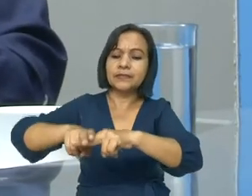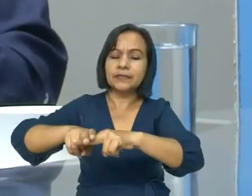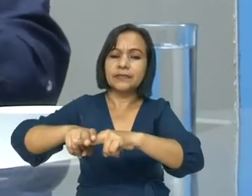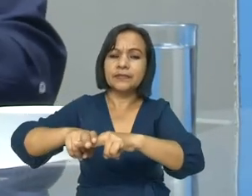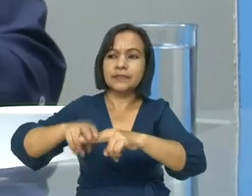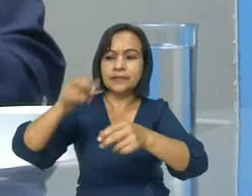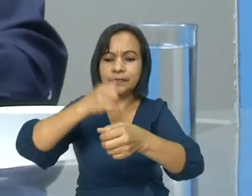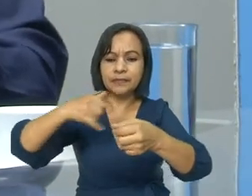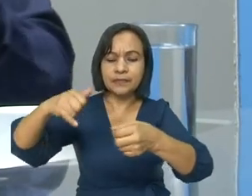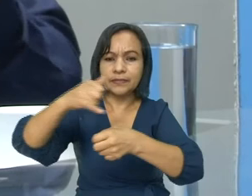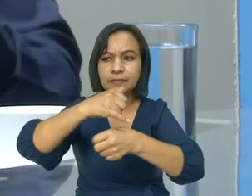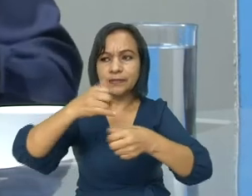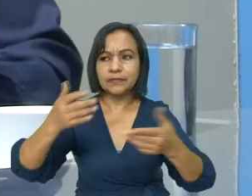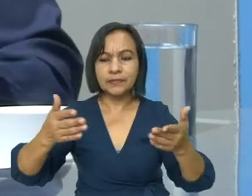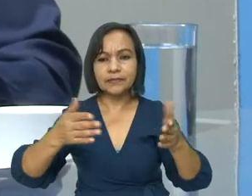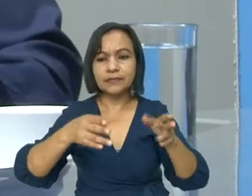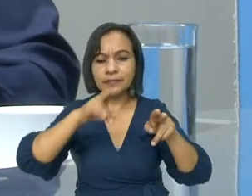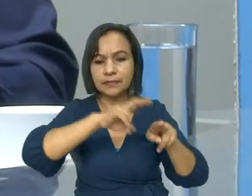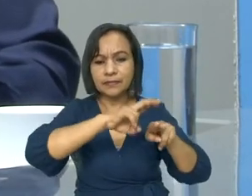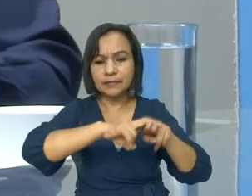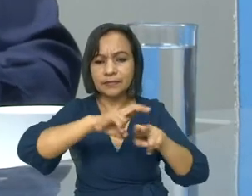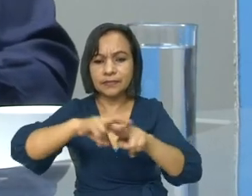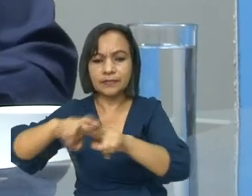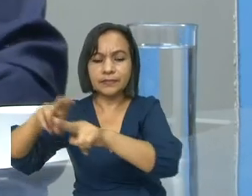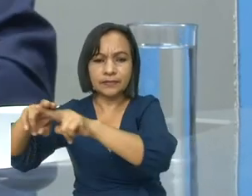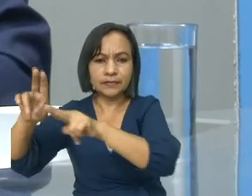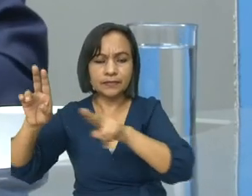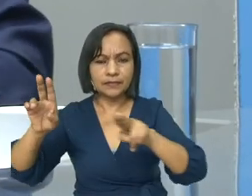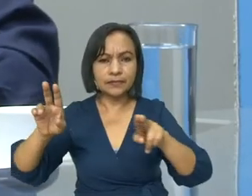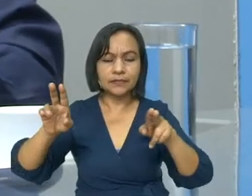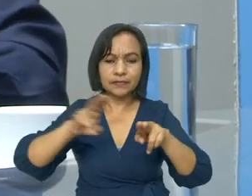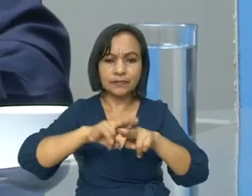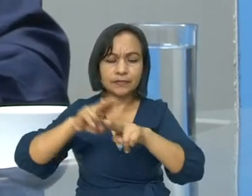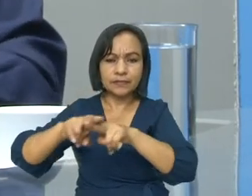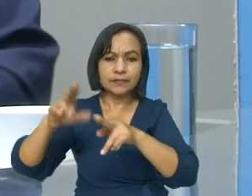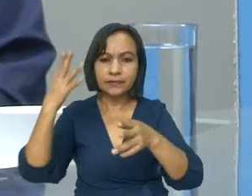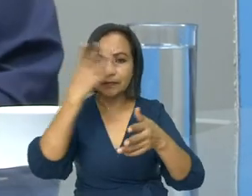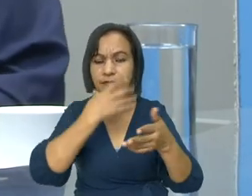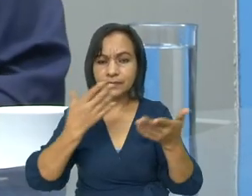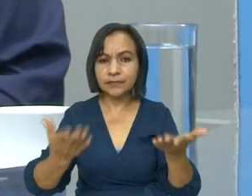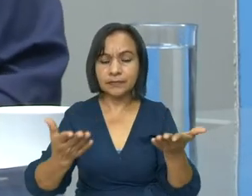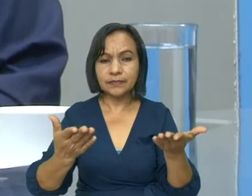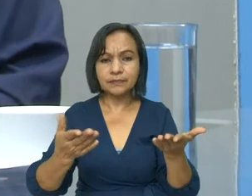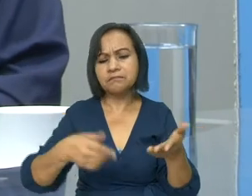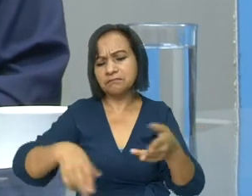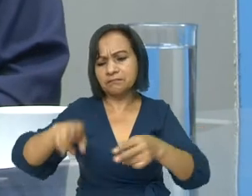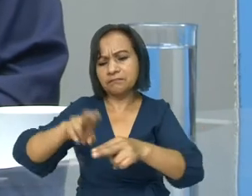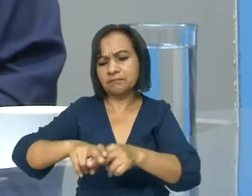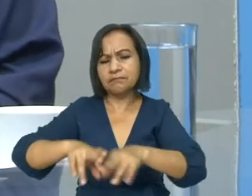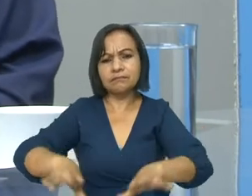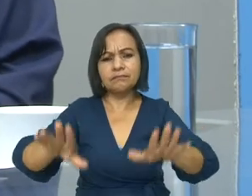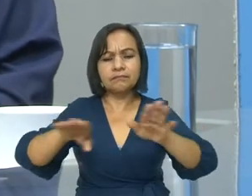isla, en la parte de la piscina, hay unas tipos para acostarte de madera, okay, bien bonito, bien acabado, madera fina, y todo lo